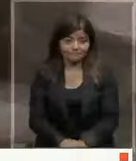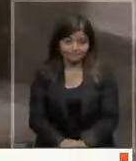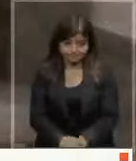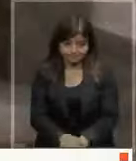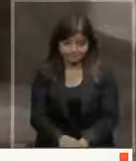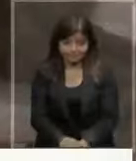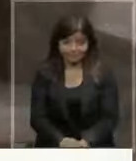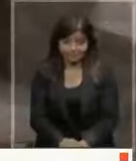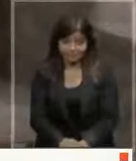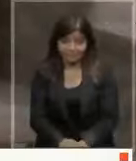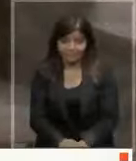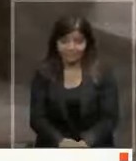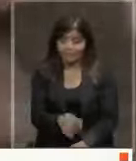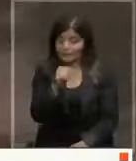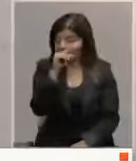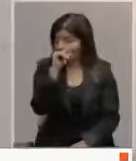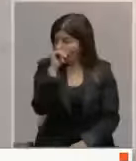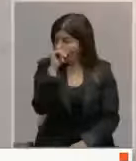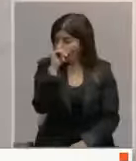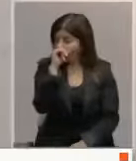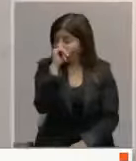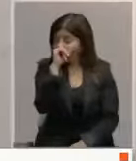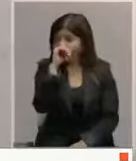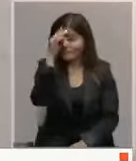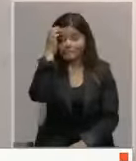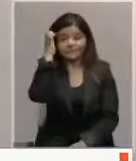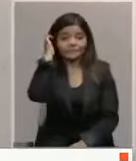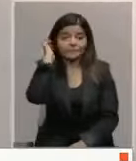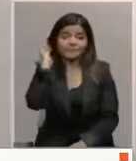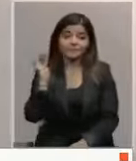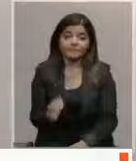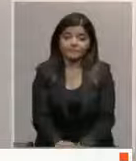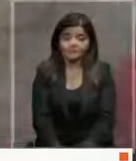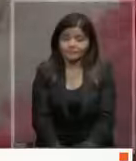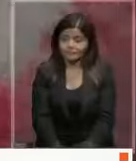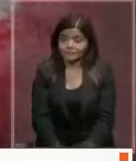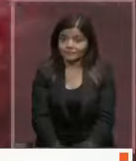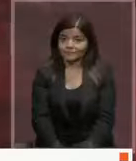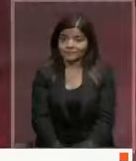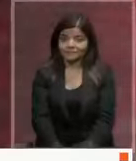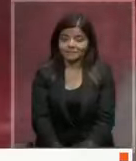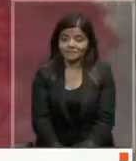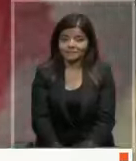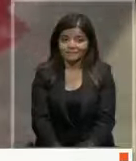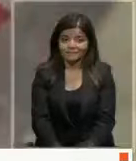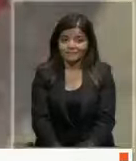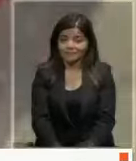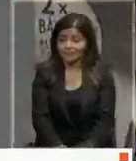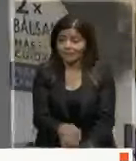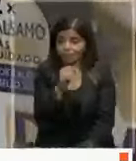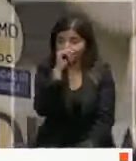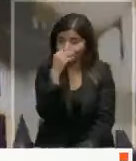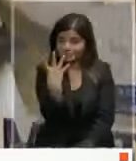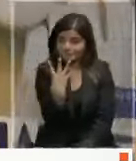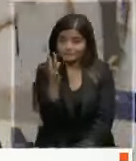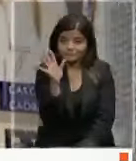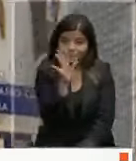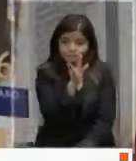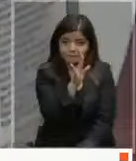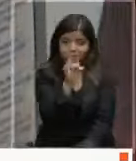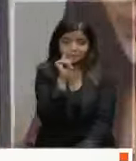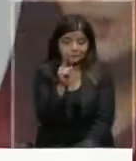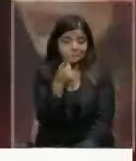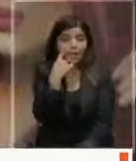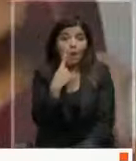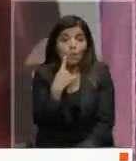natural veu como el olor quec cuatro tinturas que pusimos a